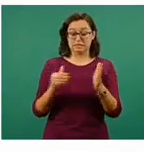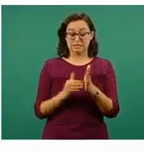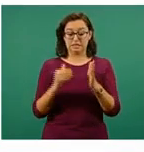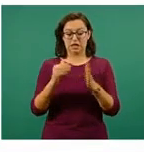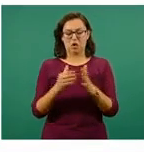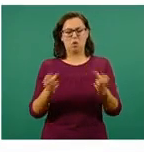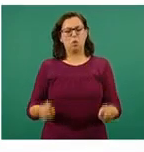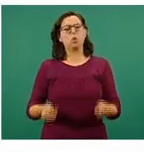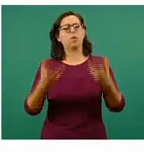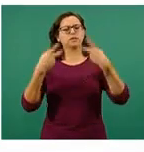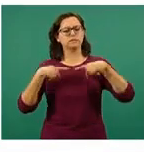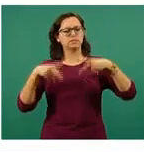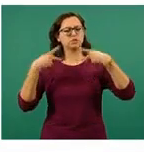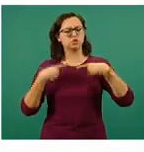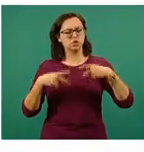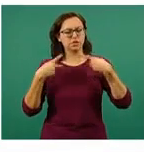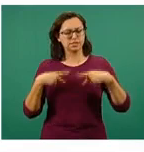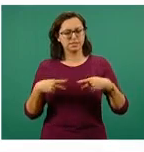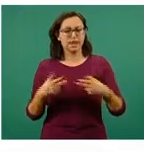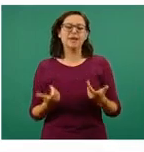de